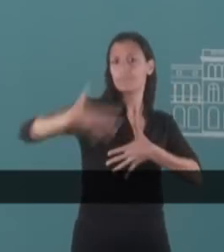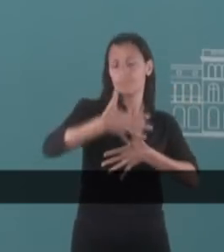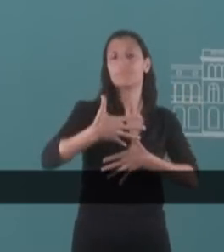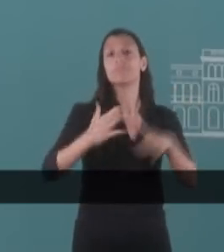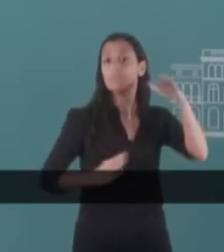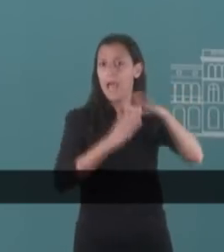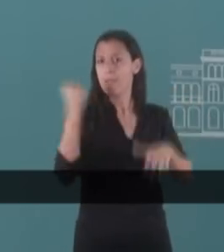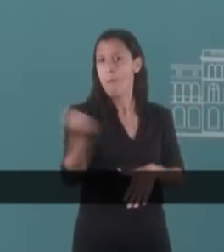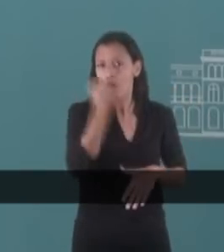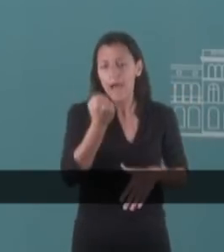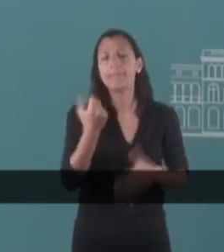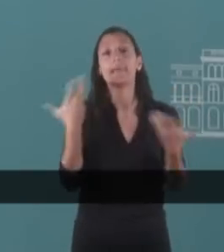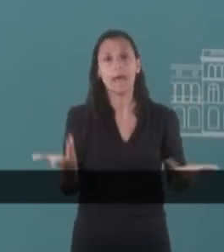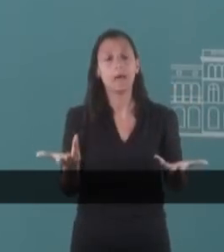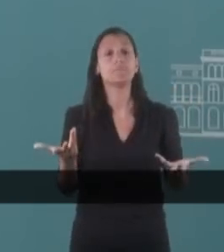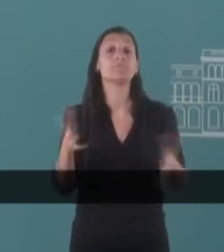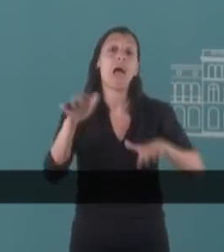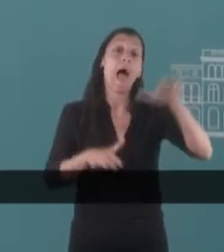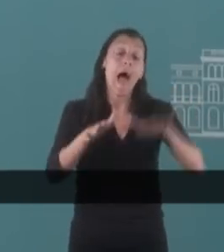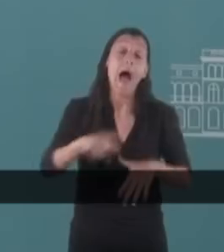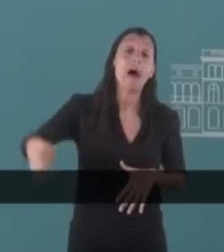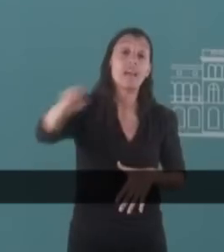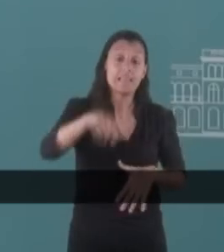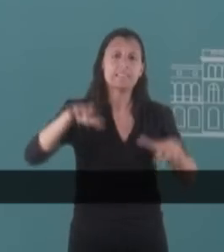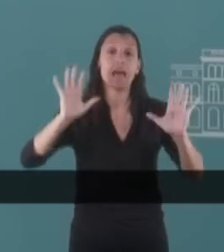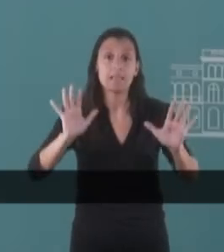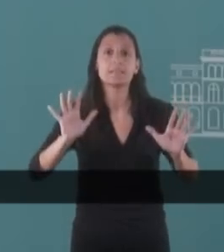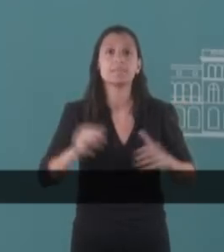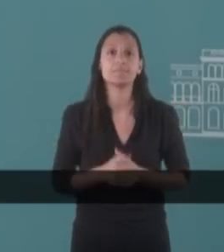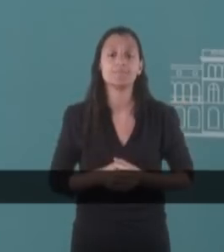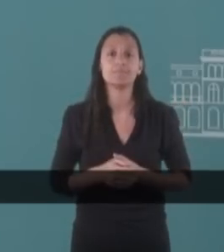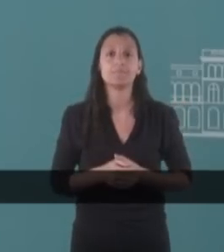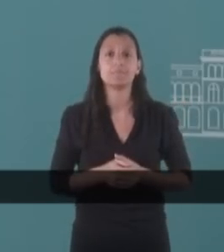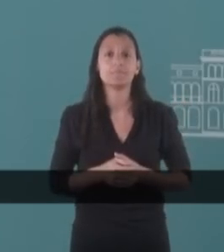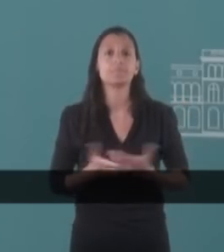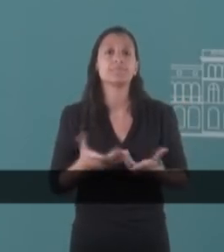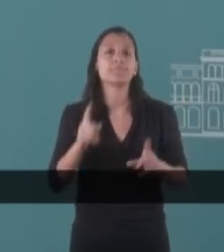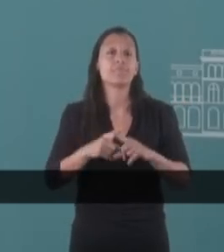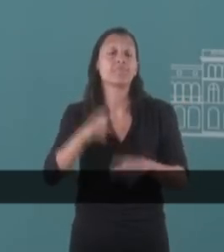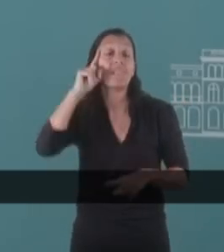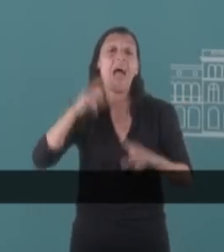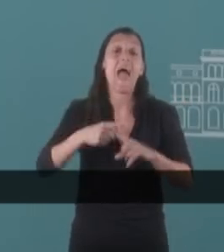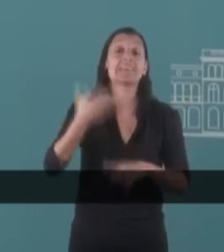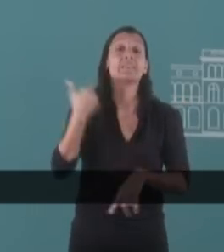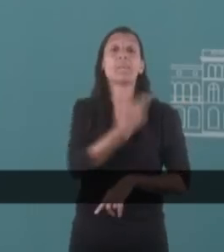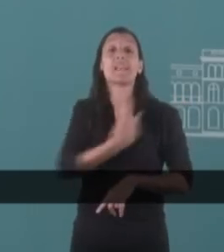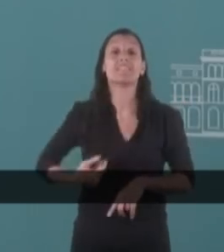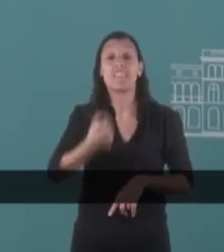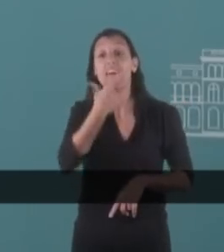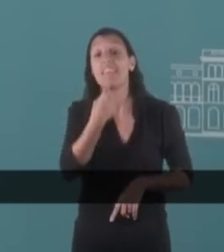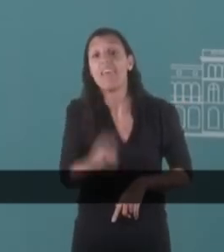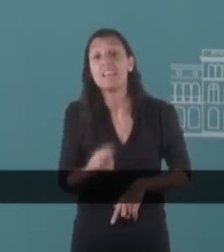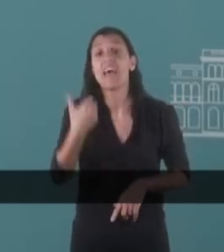preponderante en todo el país, aunque a veces nos saca una sonrisa cuando el expresidente dice que estamos aislados del